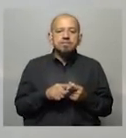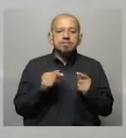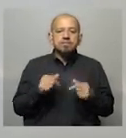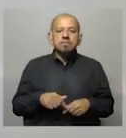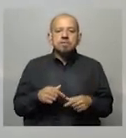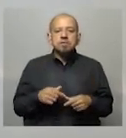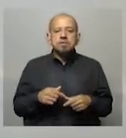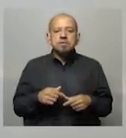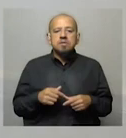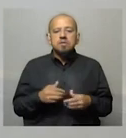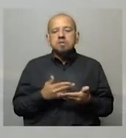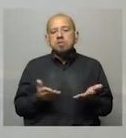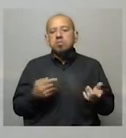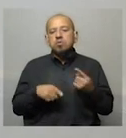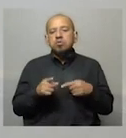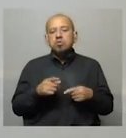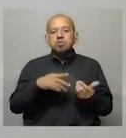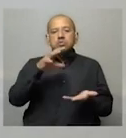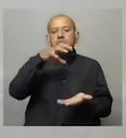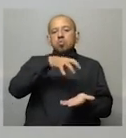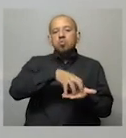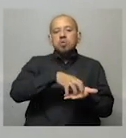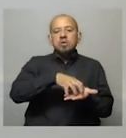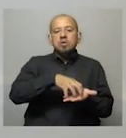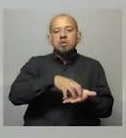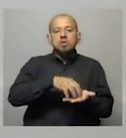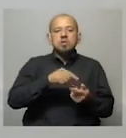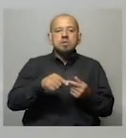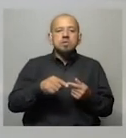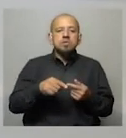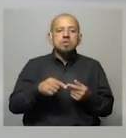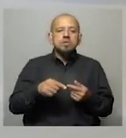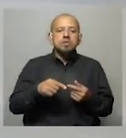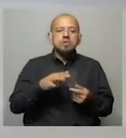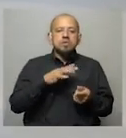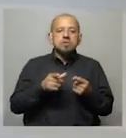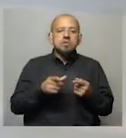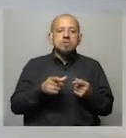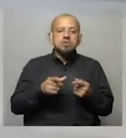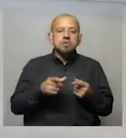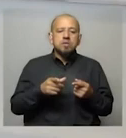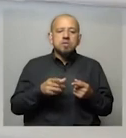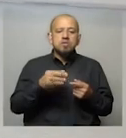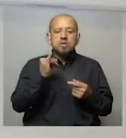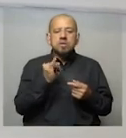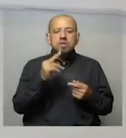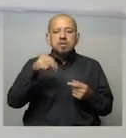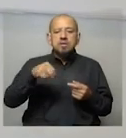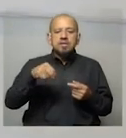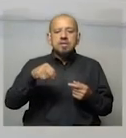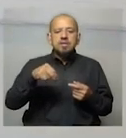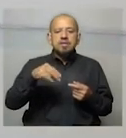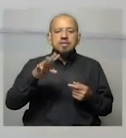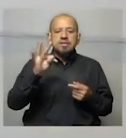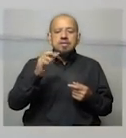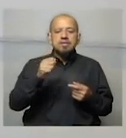muestra que, como la definiste, es una instalación, no le decimos exposición, en tanto lo que concebimos es como